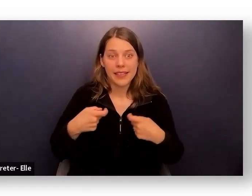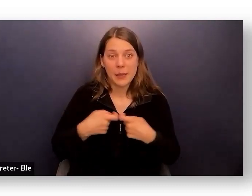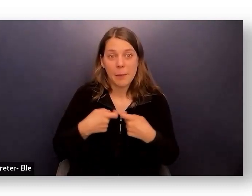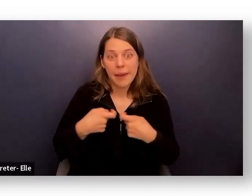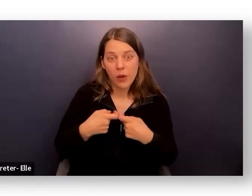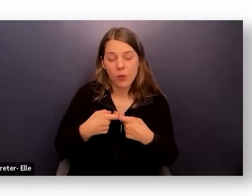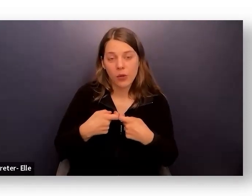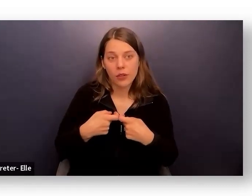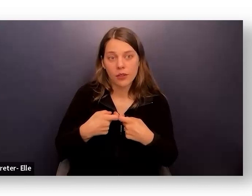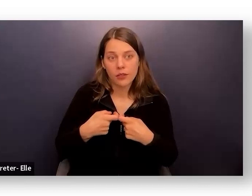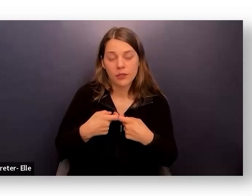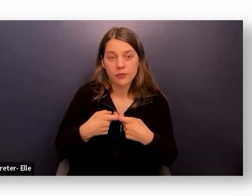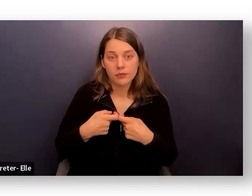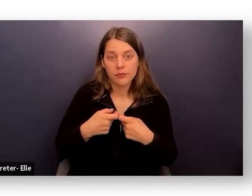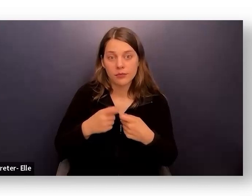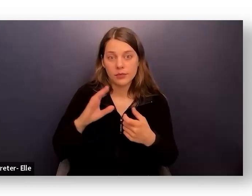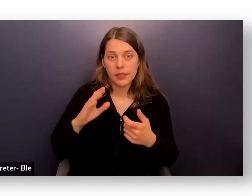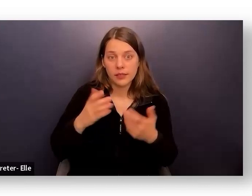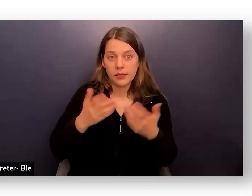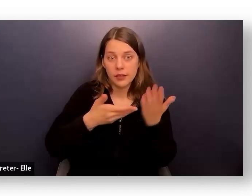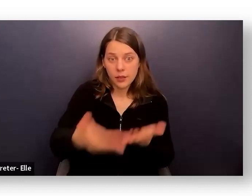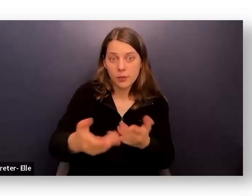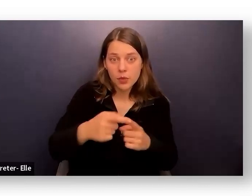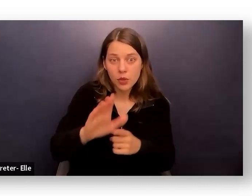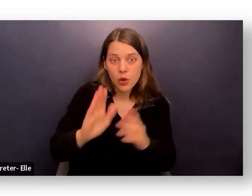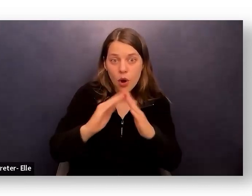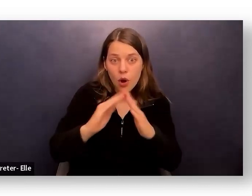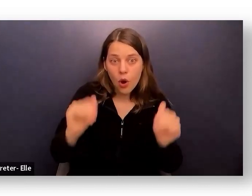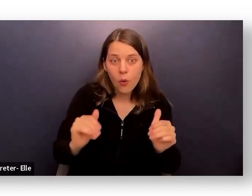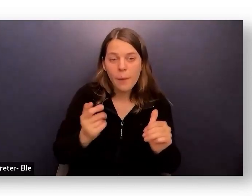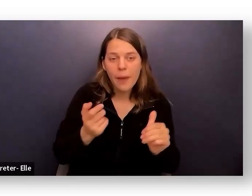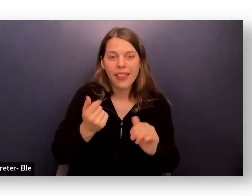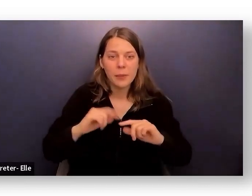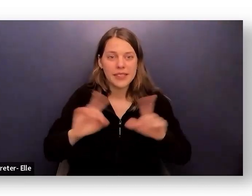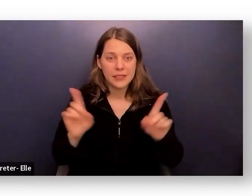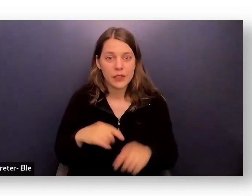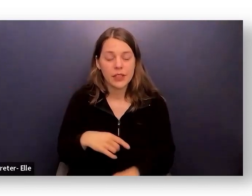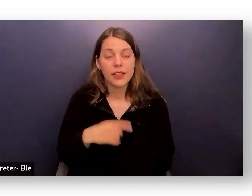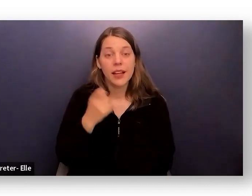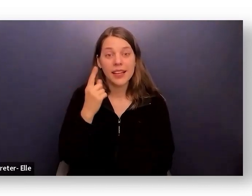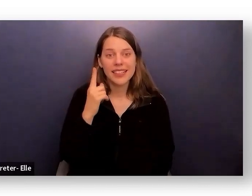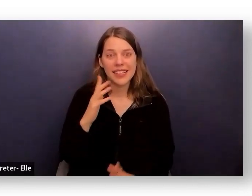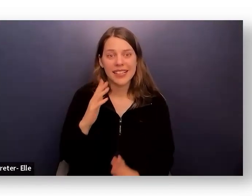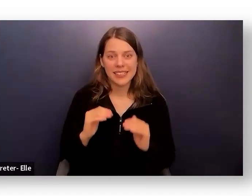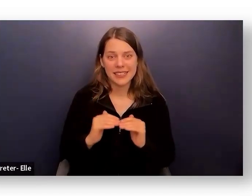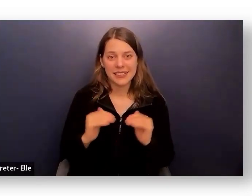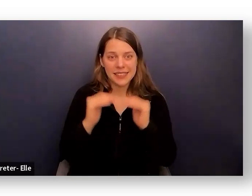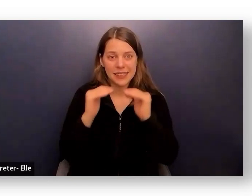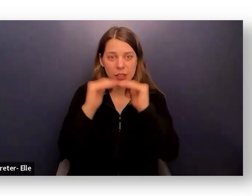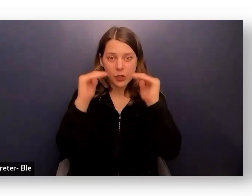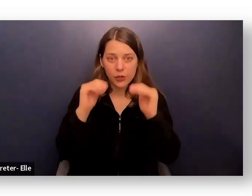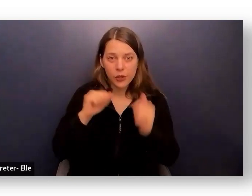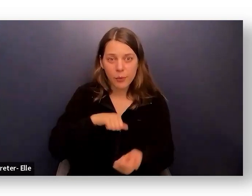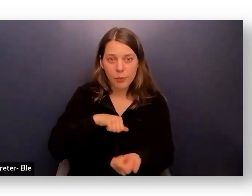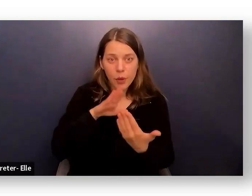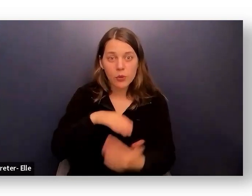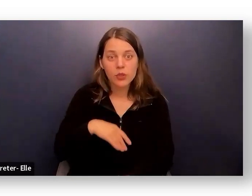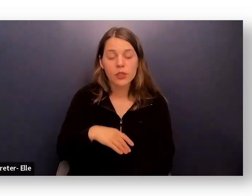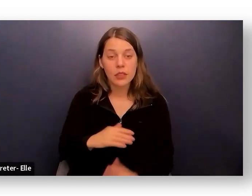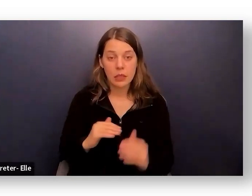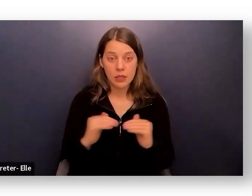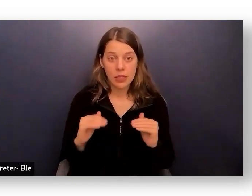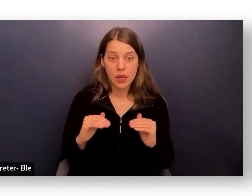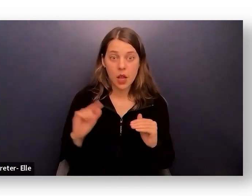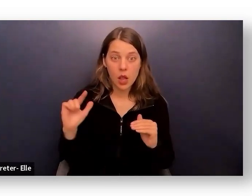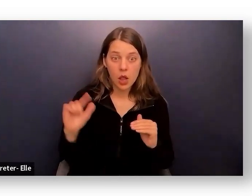diferente. No es que podemos y llegue la energía, electricidad a su casa un poco diferente. Típicamente, este